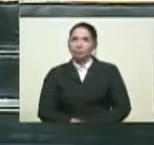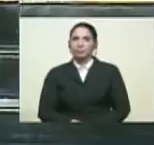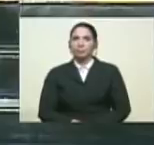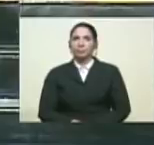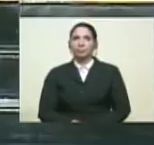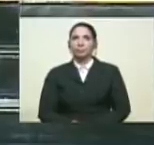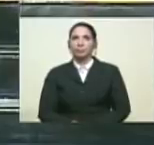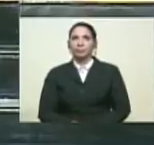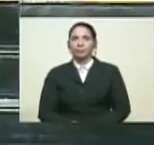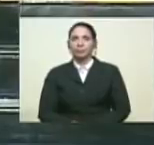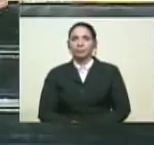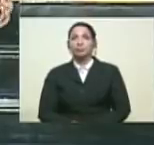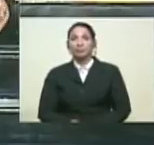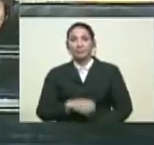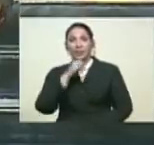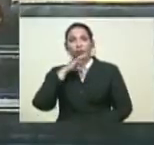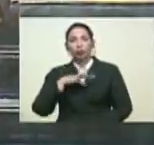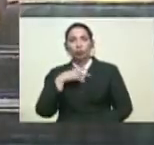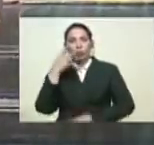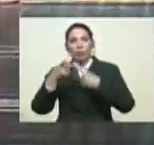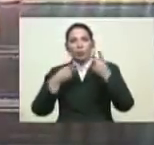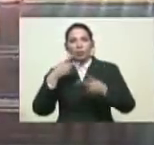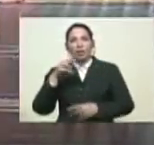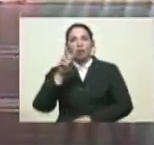la historia política de 2 siglos y medio,